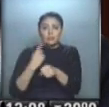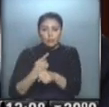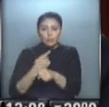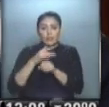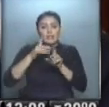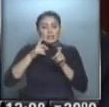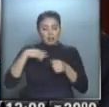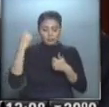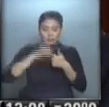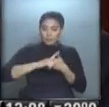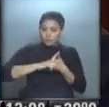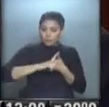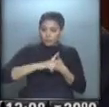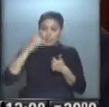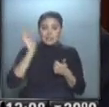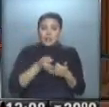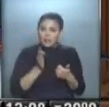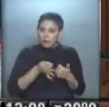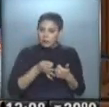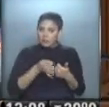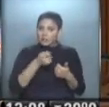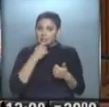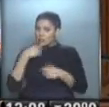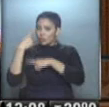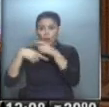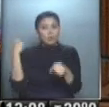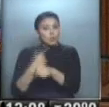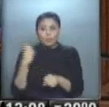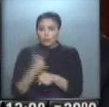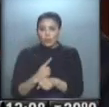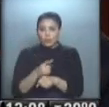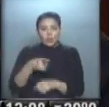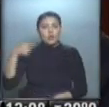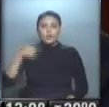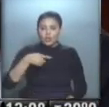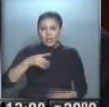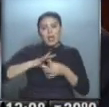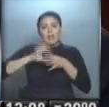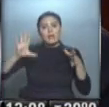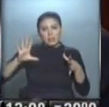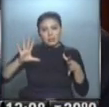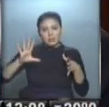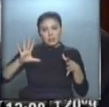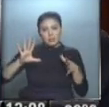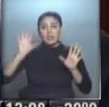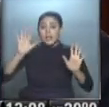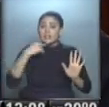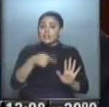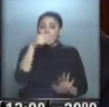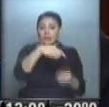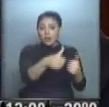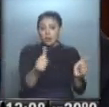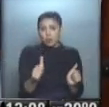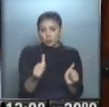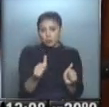lo siguiente. Primero, tener en cuenta que esa falta de sustentabilidad afecta la independencia del medio de que se trate. Así lo dijo esta Corte en los casos